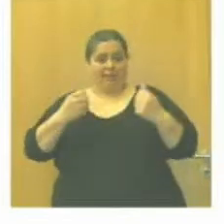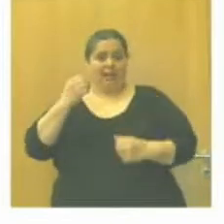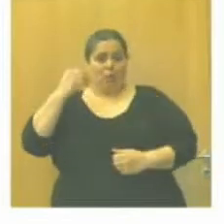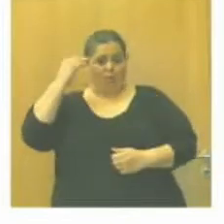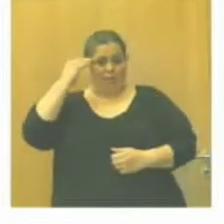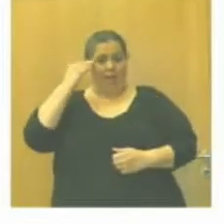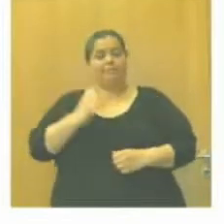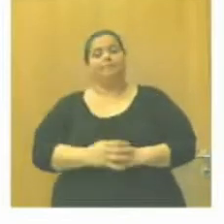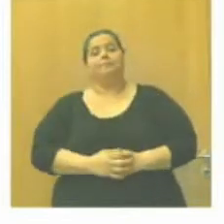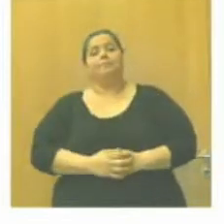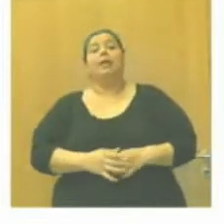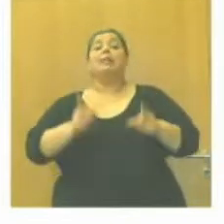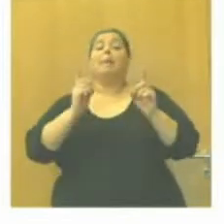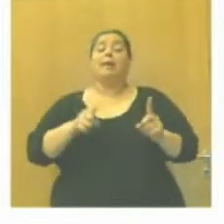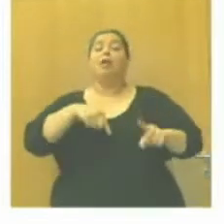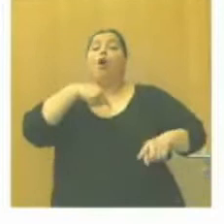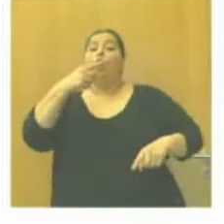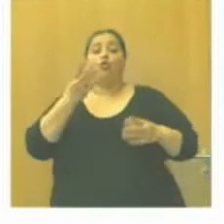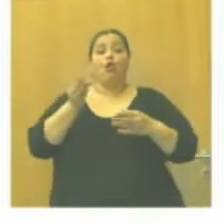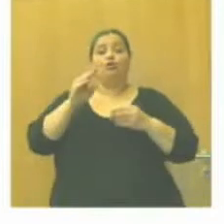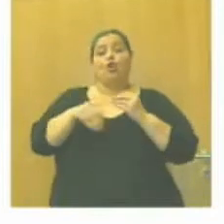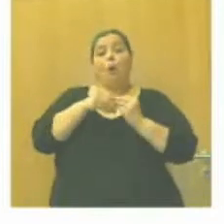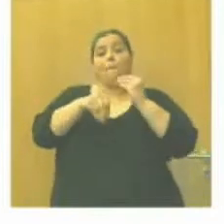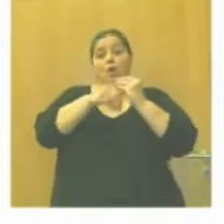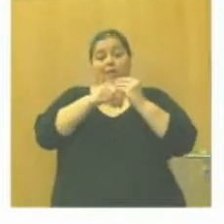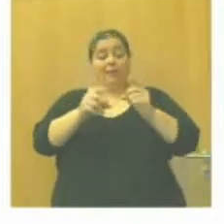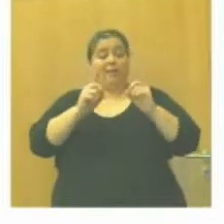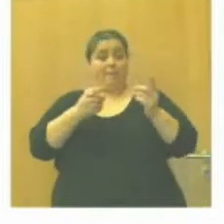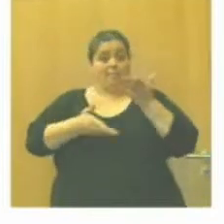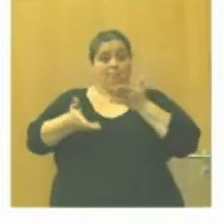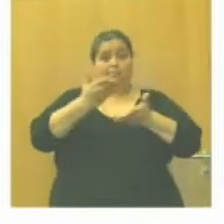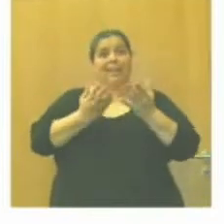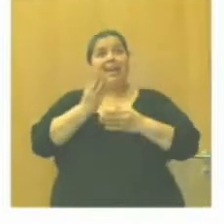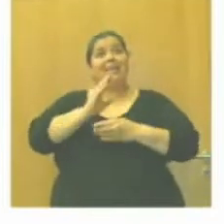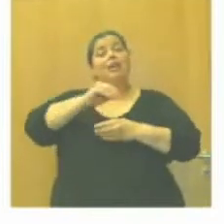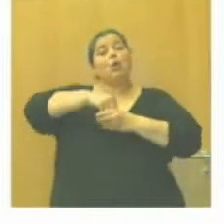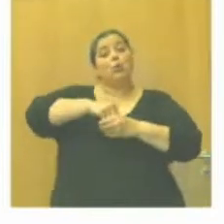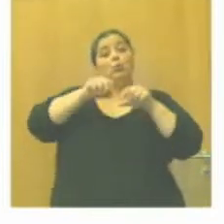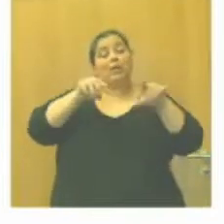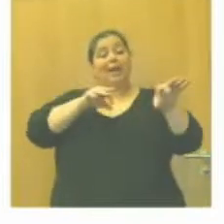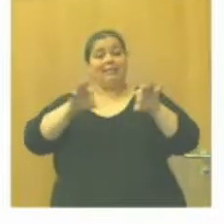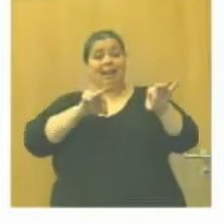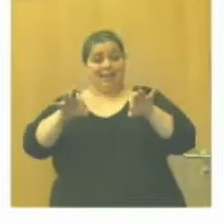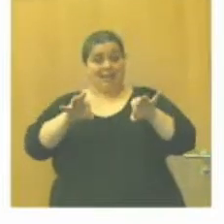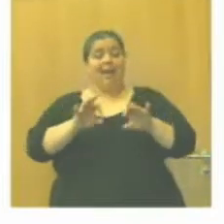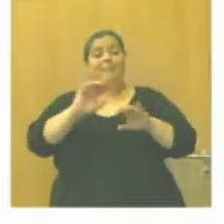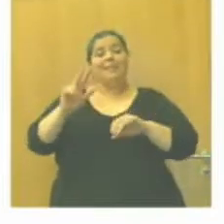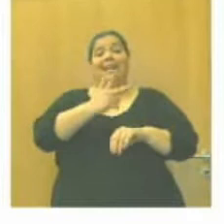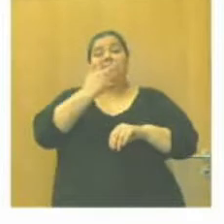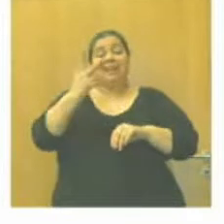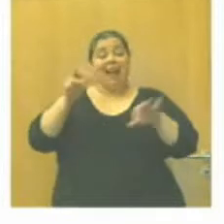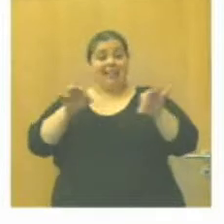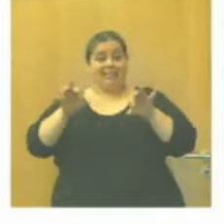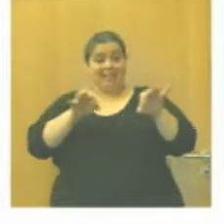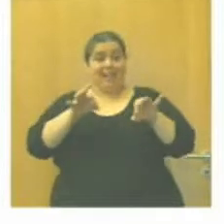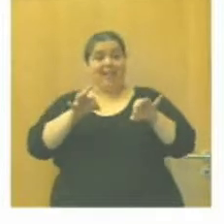Y bueno, los componentes recomendados que incluye esa estrategia, la tercera estrategia hacia